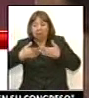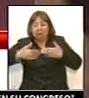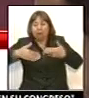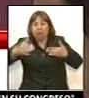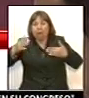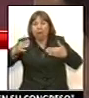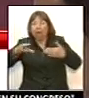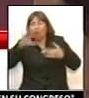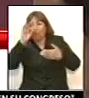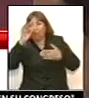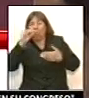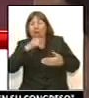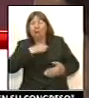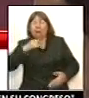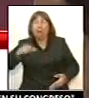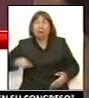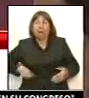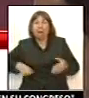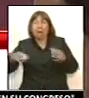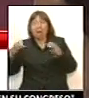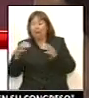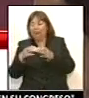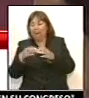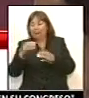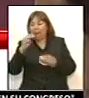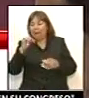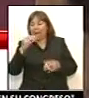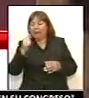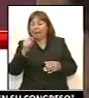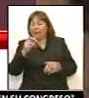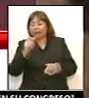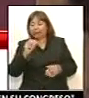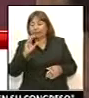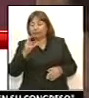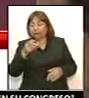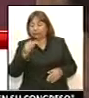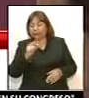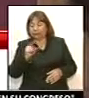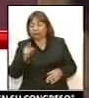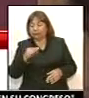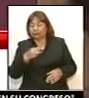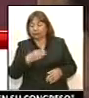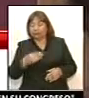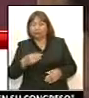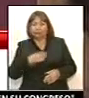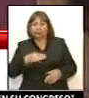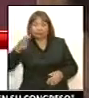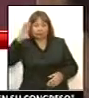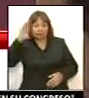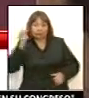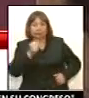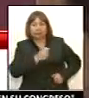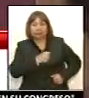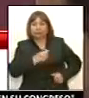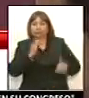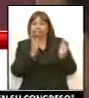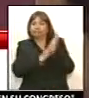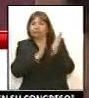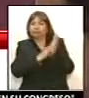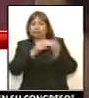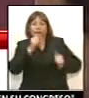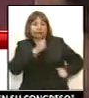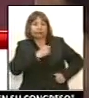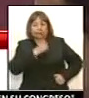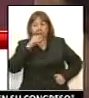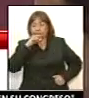elegimos a la primera presidenta del Congreso Mujer, que fue Marta Chávez. Se creó el Ministerio de la Mujer, la Comisaría de la Mujer, la Defensoría de la Mujer. En